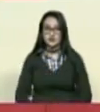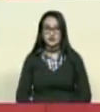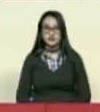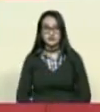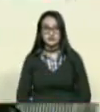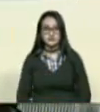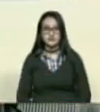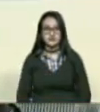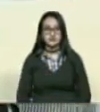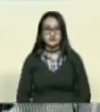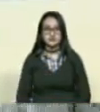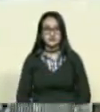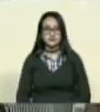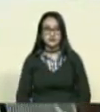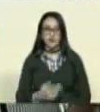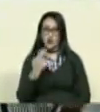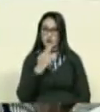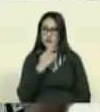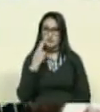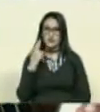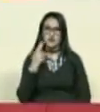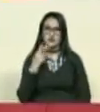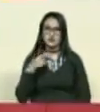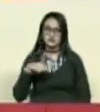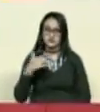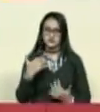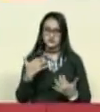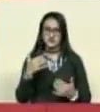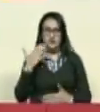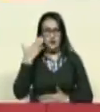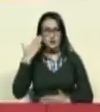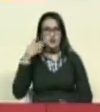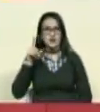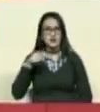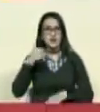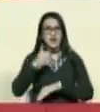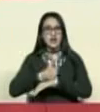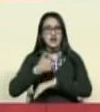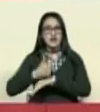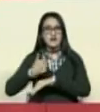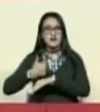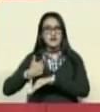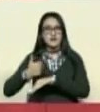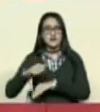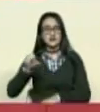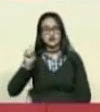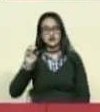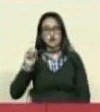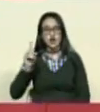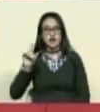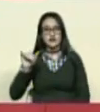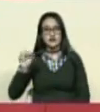y comprometido, revolucionario. Igualmente quiero saludar a los jefes de las SODIS.